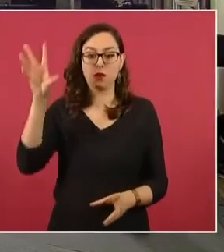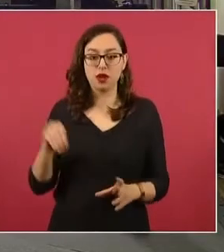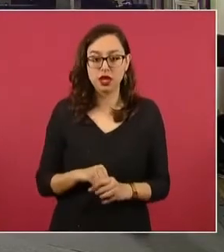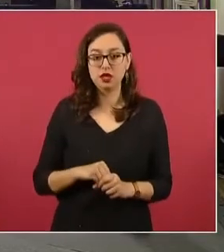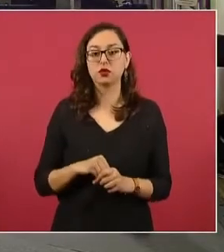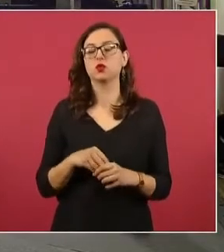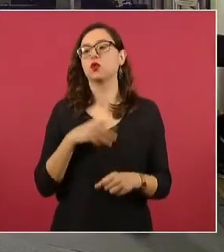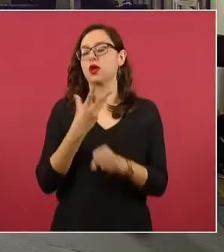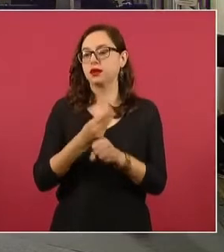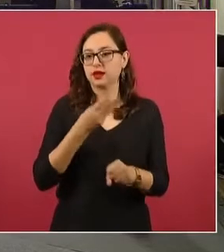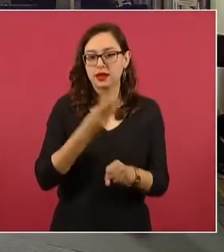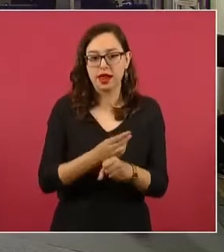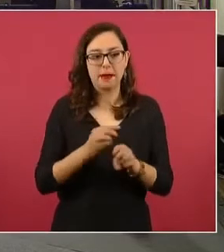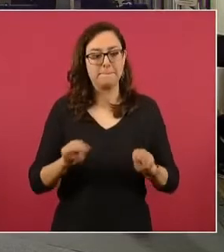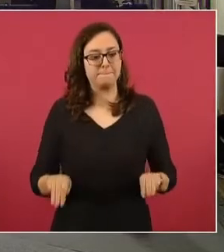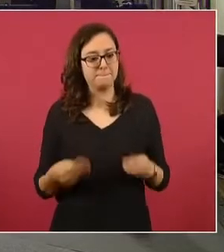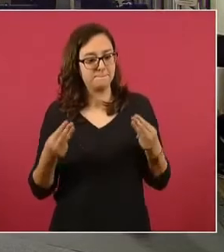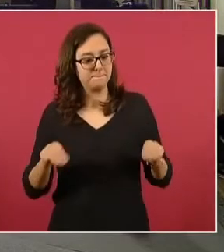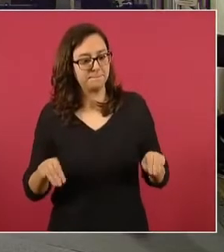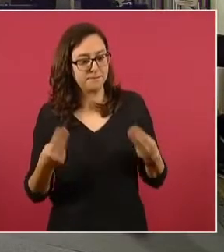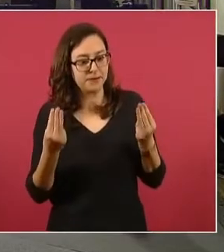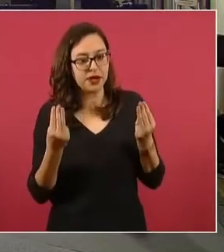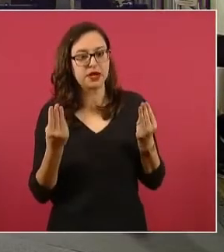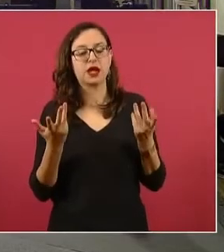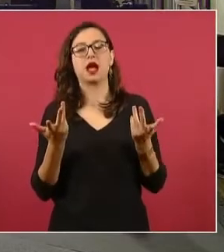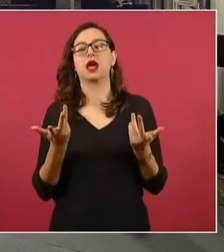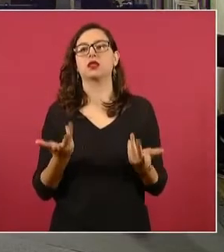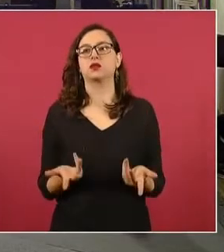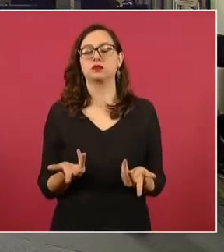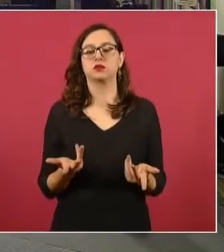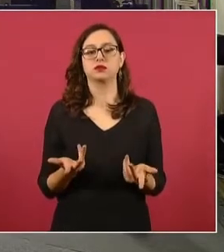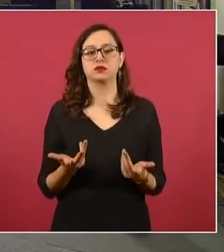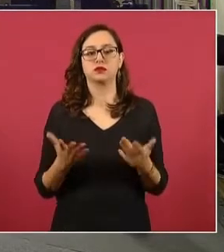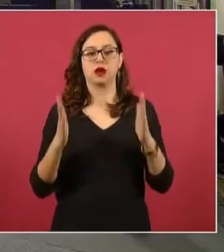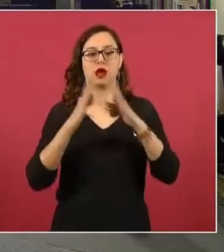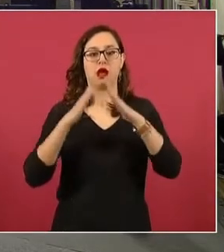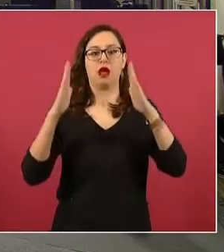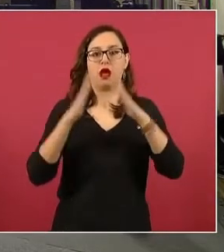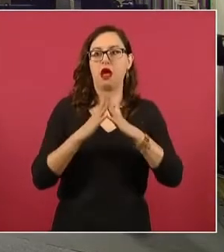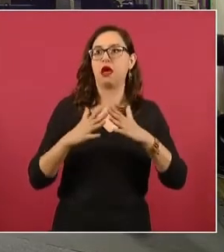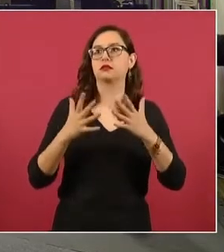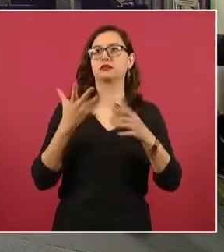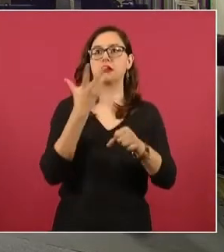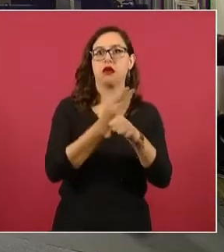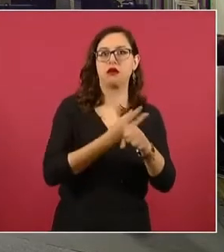Mercados, se están mejorando viviendas,